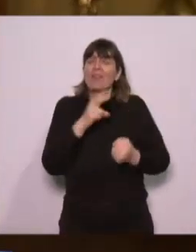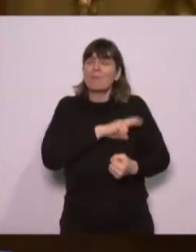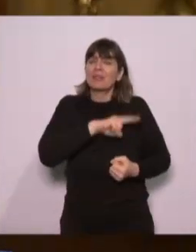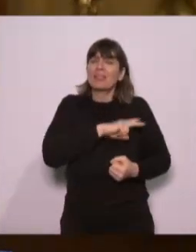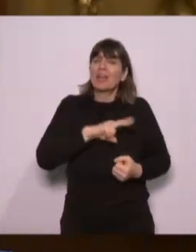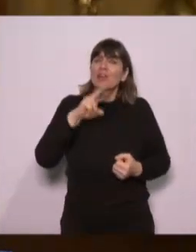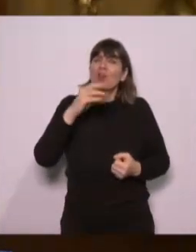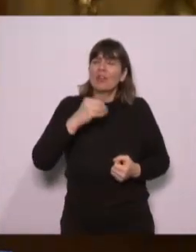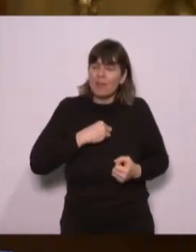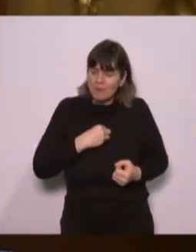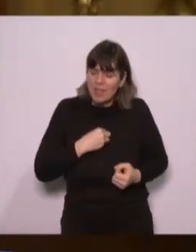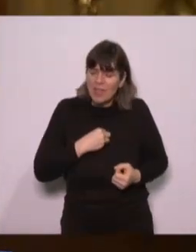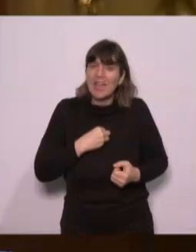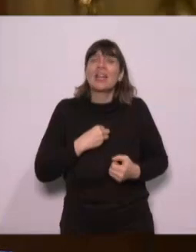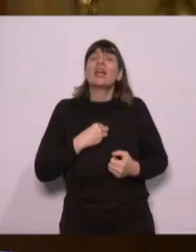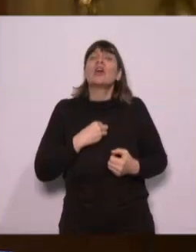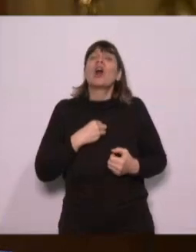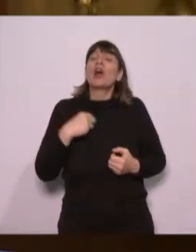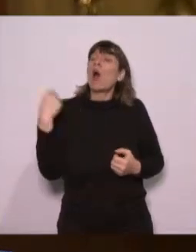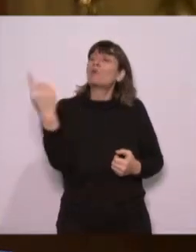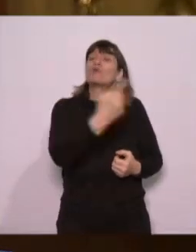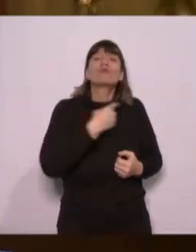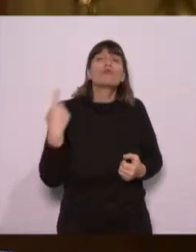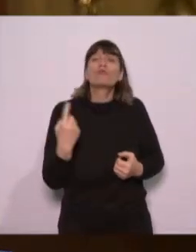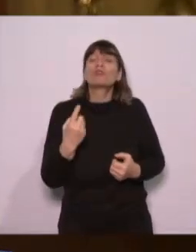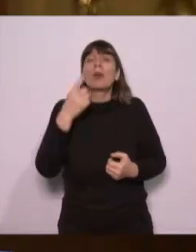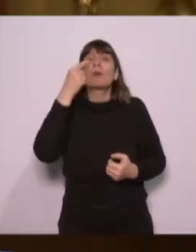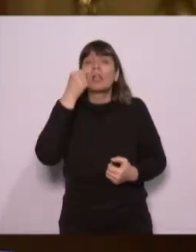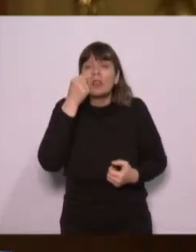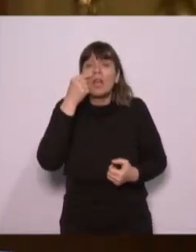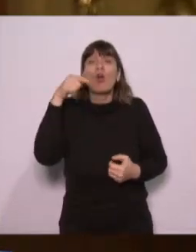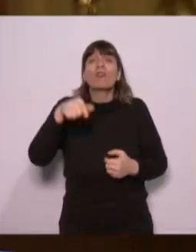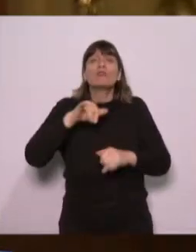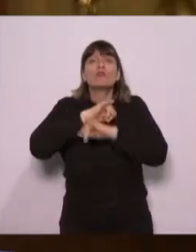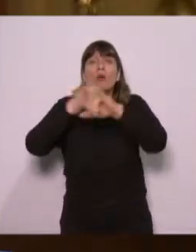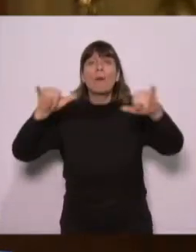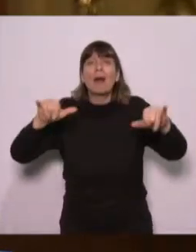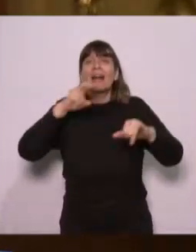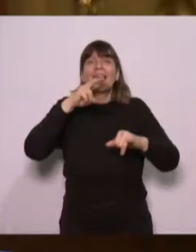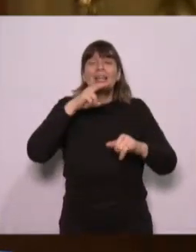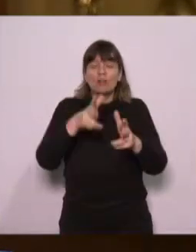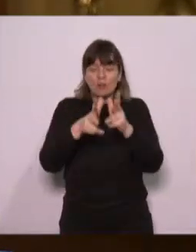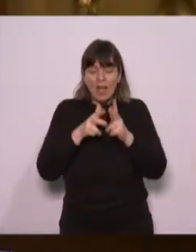misterio pascual, nos haga auténticos testigos de su Evangelio.